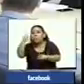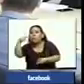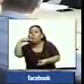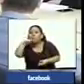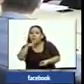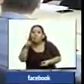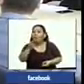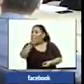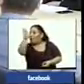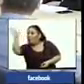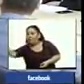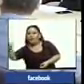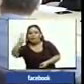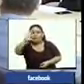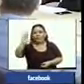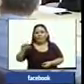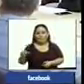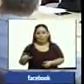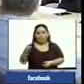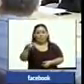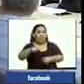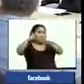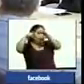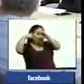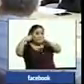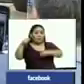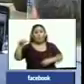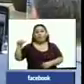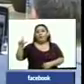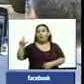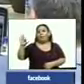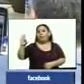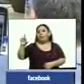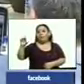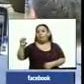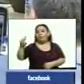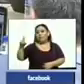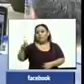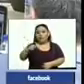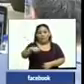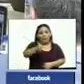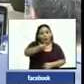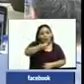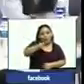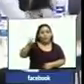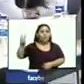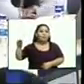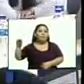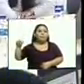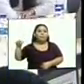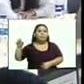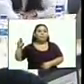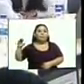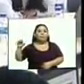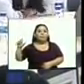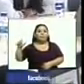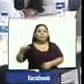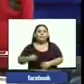Bukele al país asiático. Con imágenes de Alfredo López, este es un informe de Marcela Rivera.